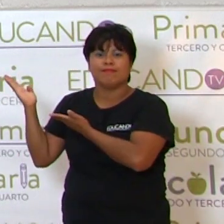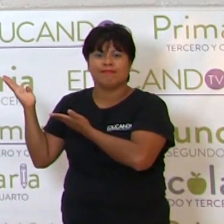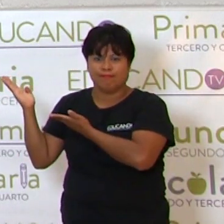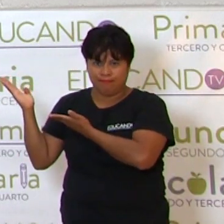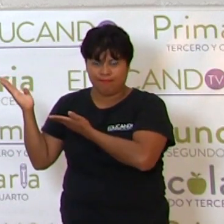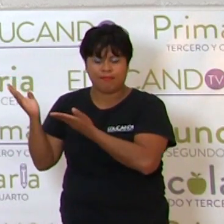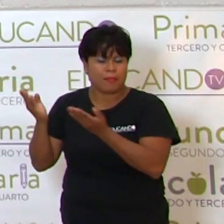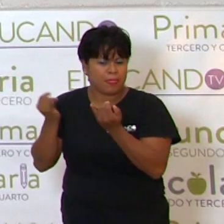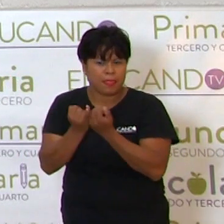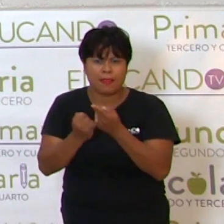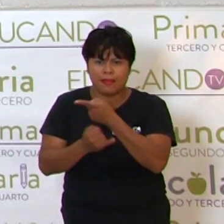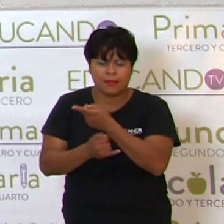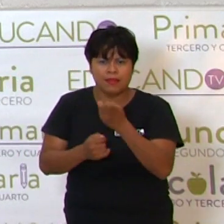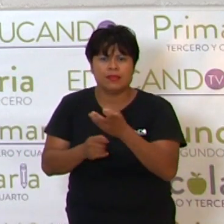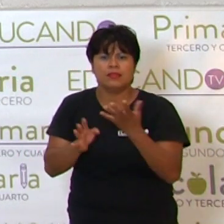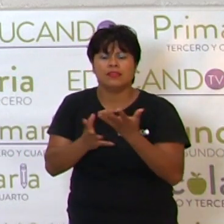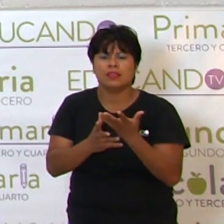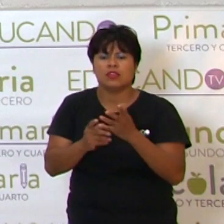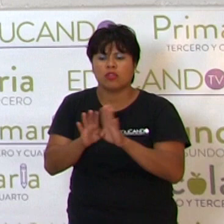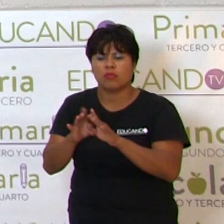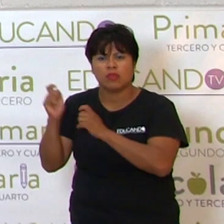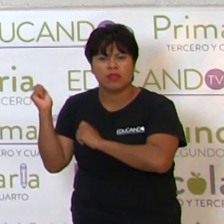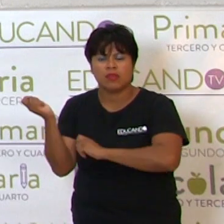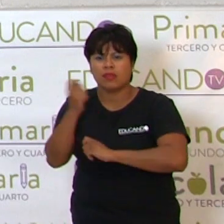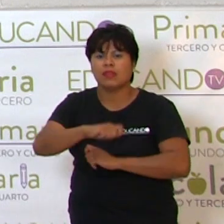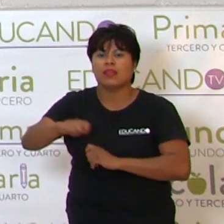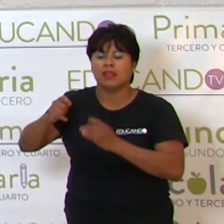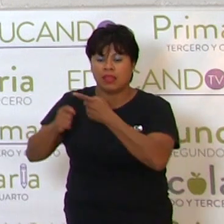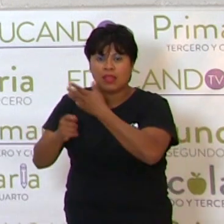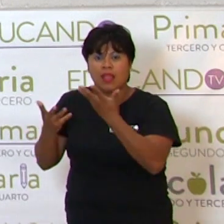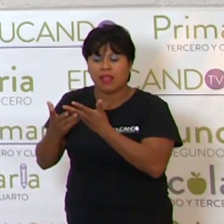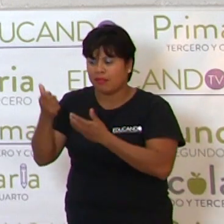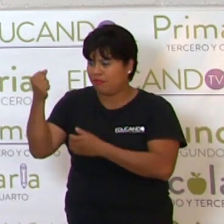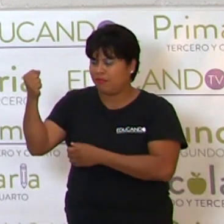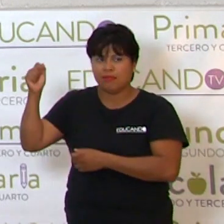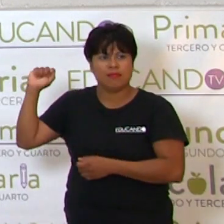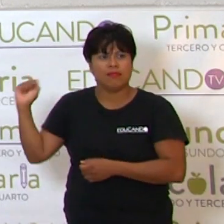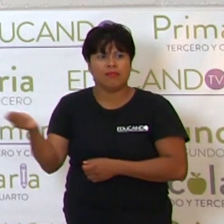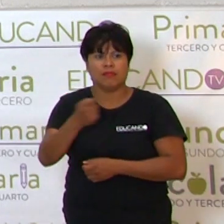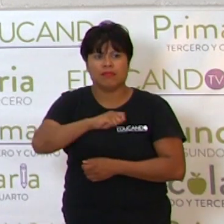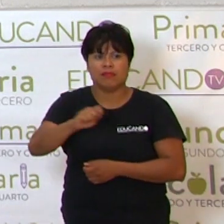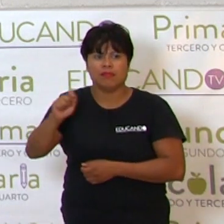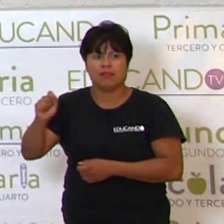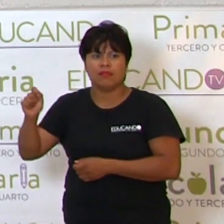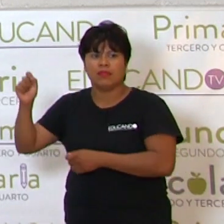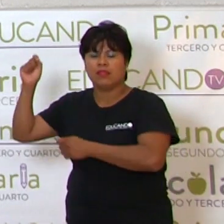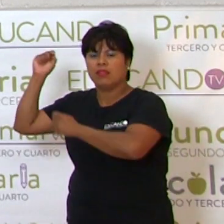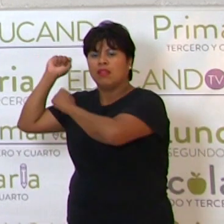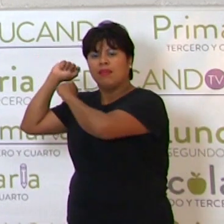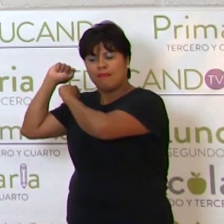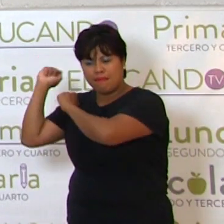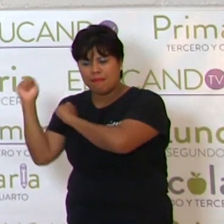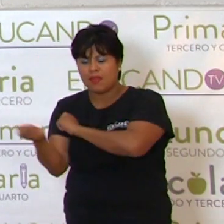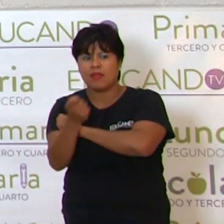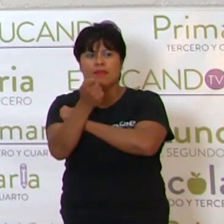Sí, así está el tenista, está agarrando una raqueta, está en acción y le va a dar a la